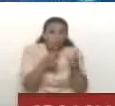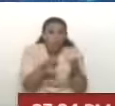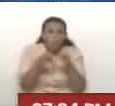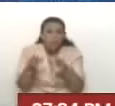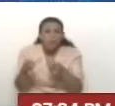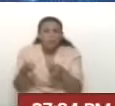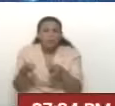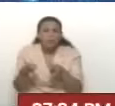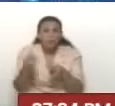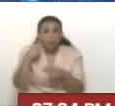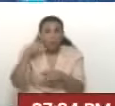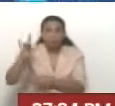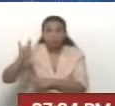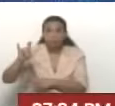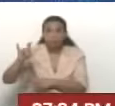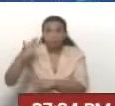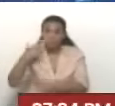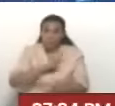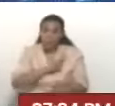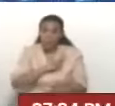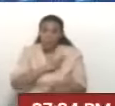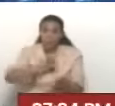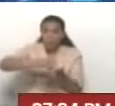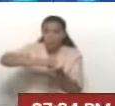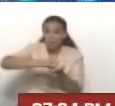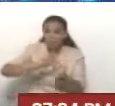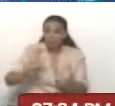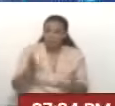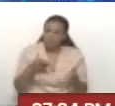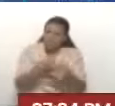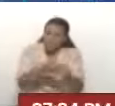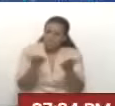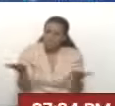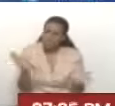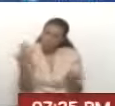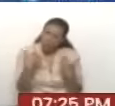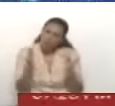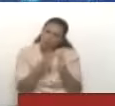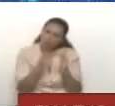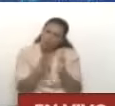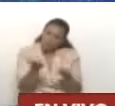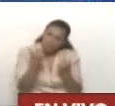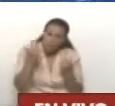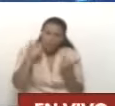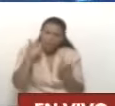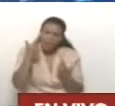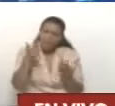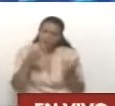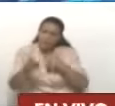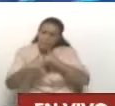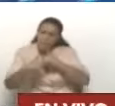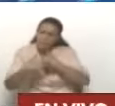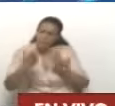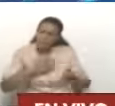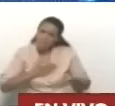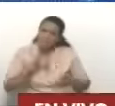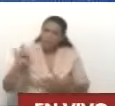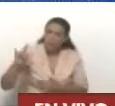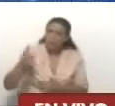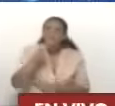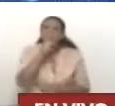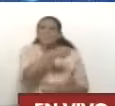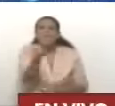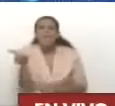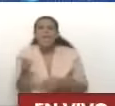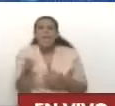pero yo saqué en mis redes sociales. Mira, vale, síganme en mis redes sociales, chicos. ¿Ah? ¿Quién de